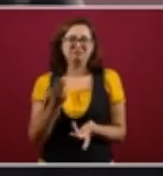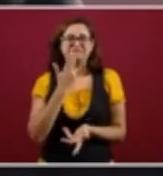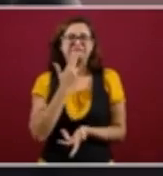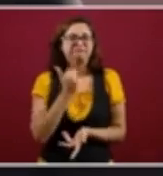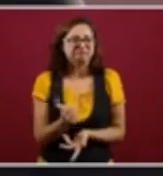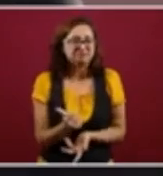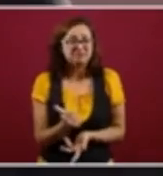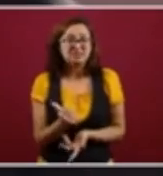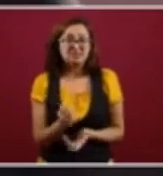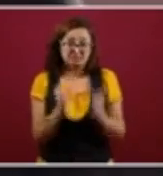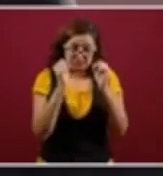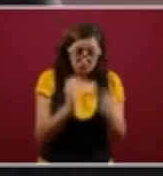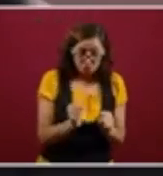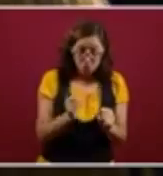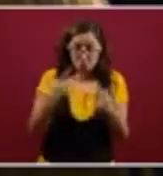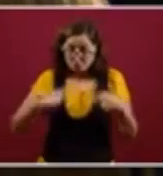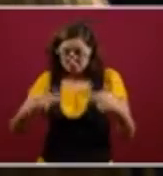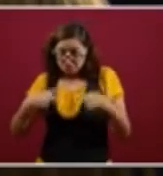seguro ni es popular.